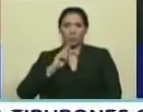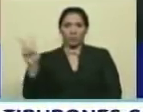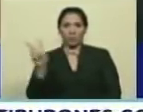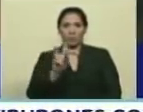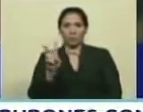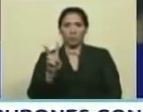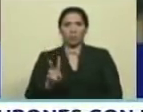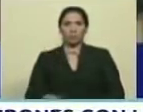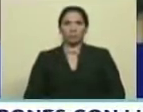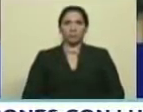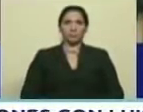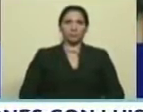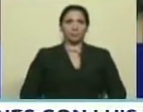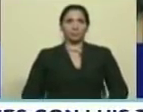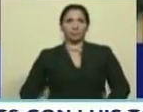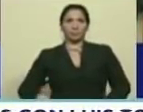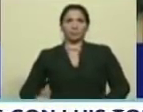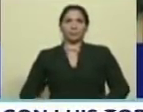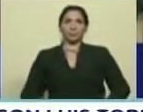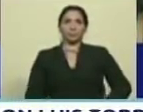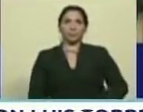Venezuela.